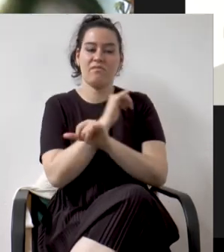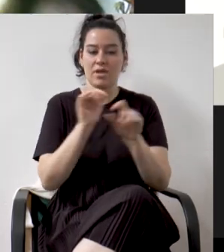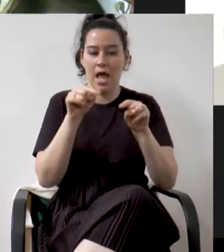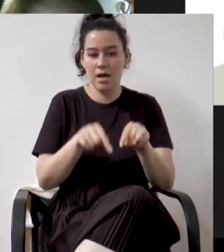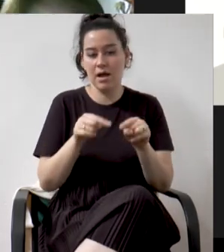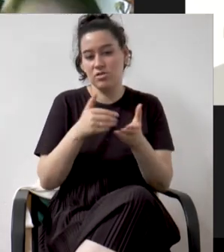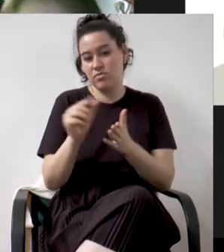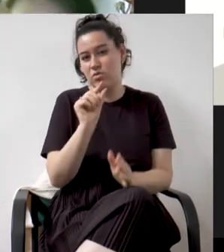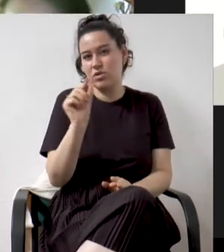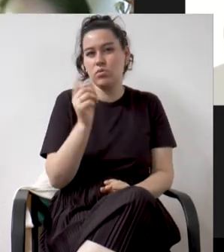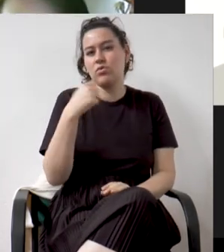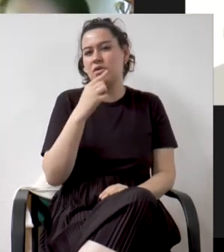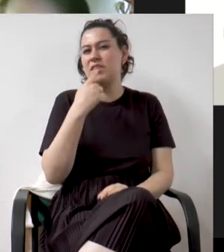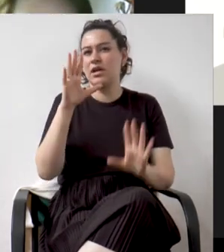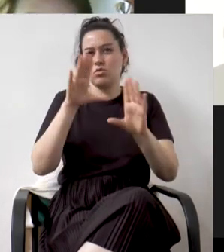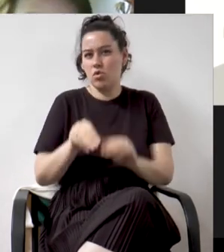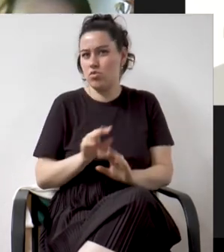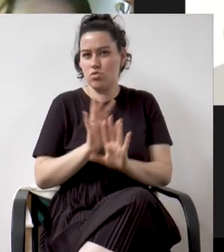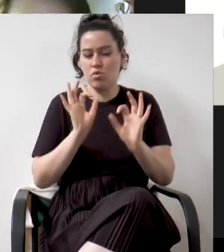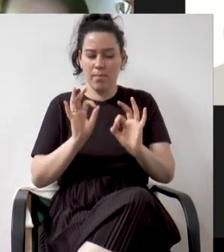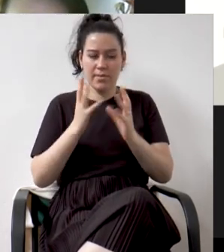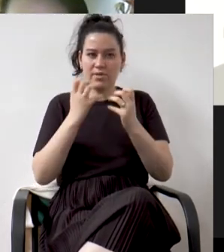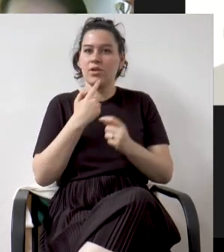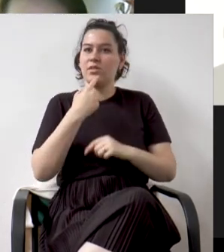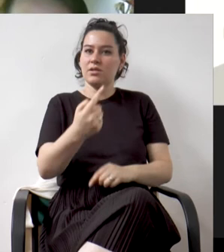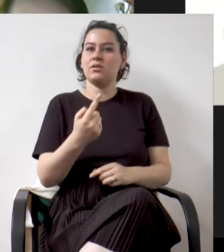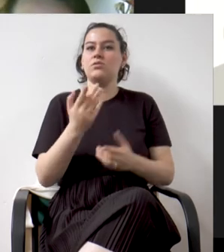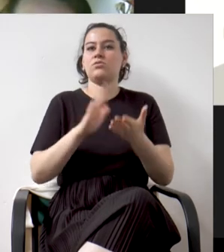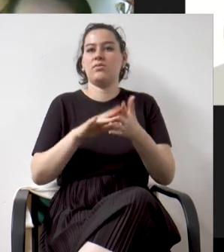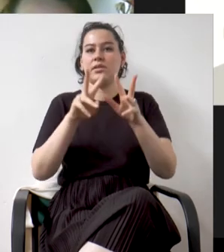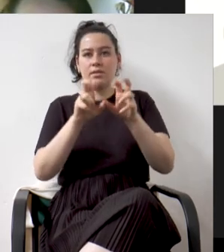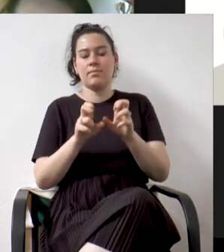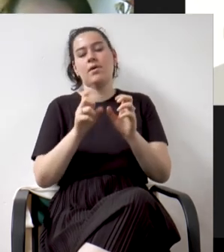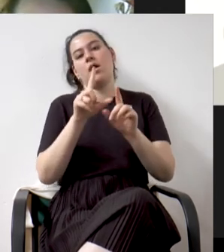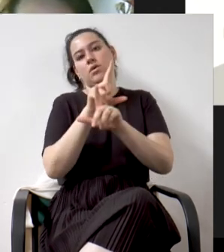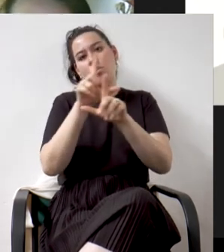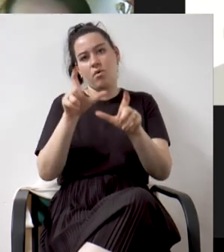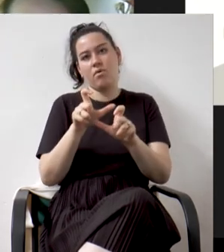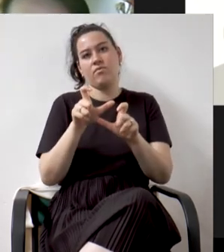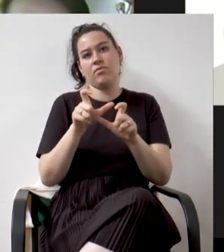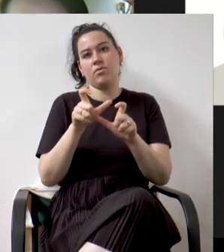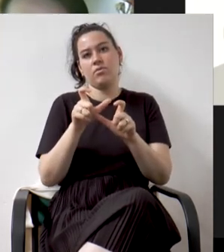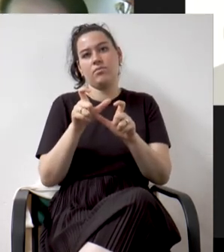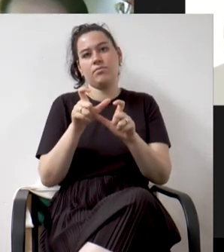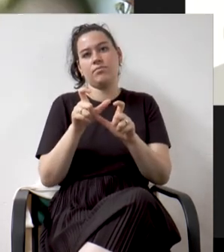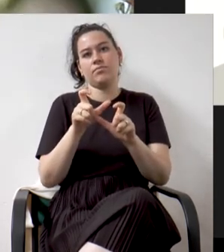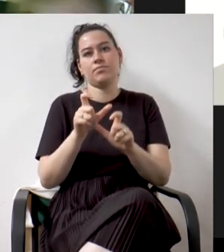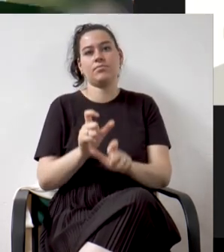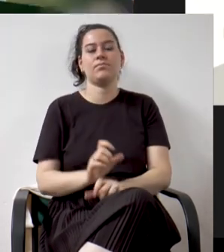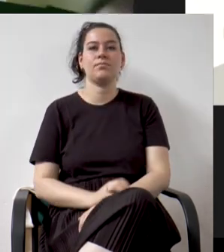sobraron segundos, creo que les dije todo lo que podía decirles hasta ahora, y por supuesto quedo a disposición de las preguntas que sean.